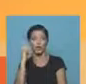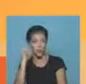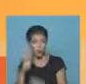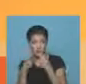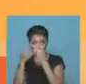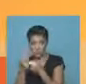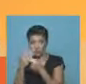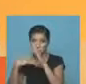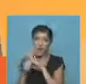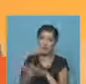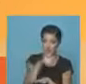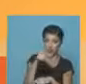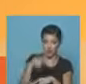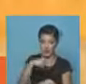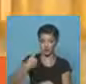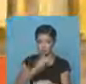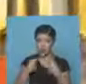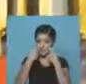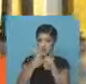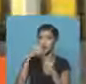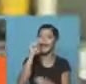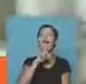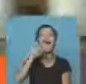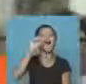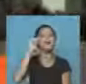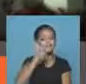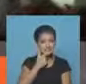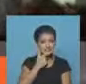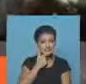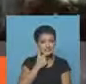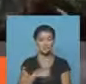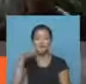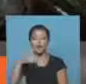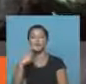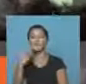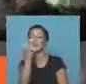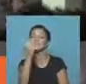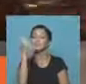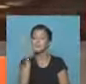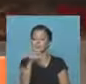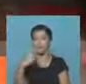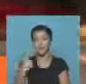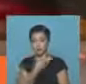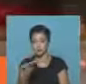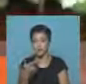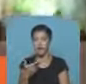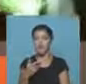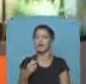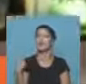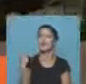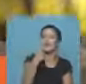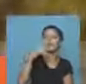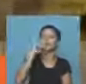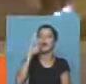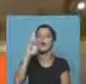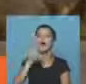Las últimas encuestas de marzo mismo de este año dicen que un 60% de la población desaprueba la gestión de Cartes porque